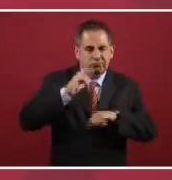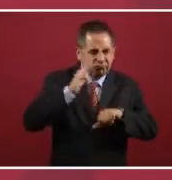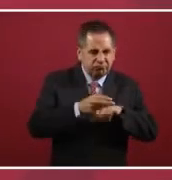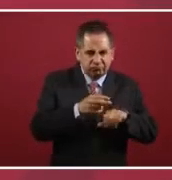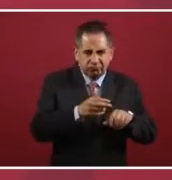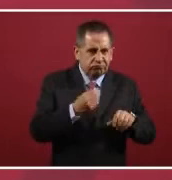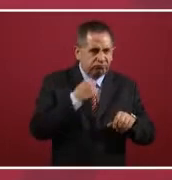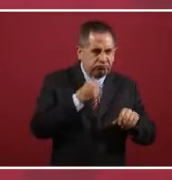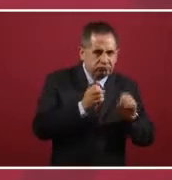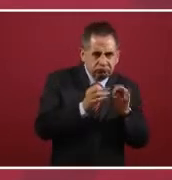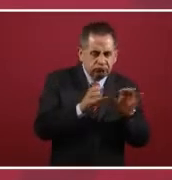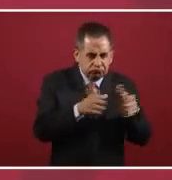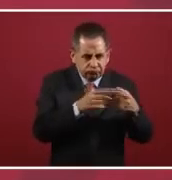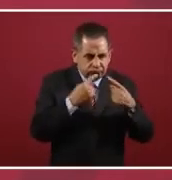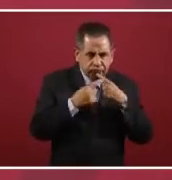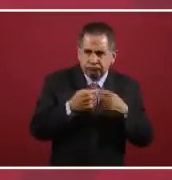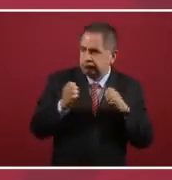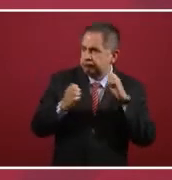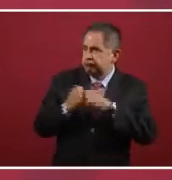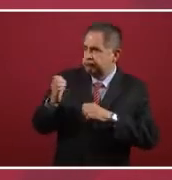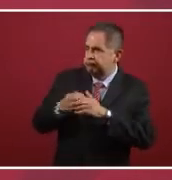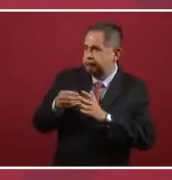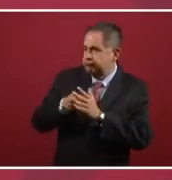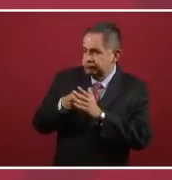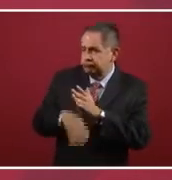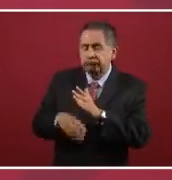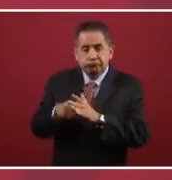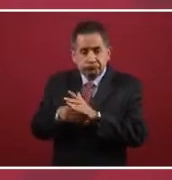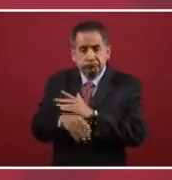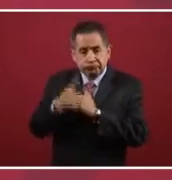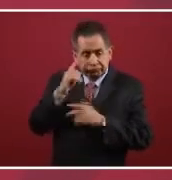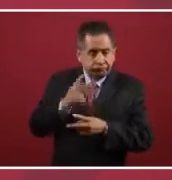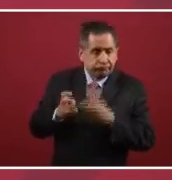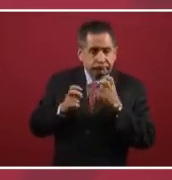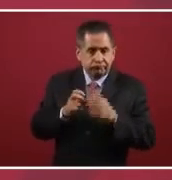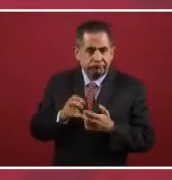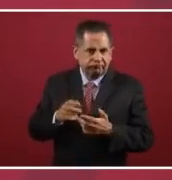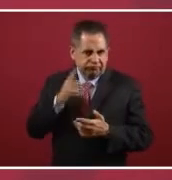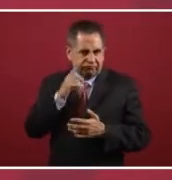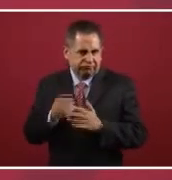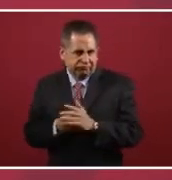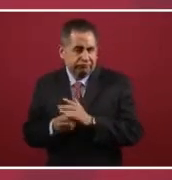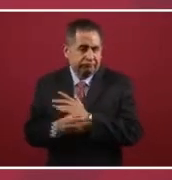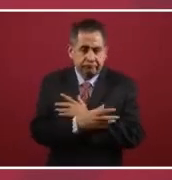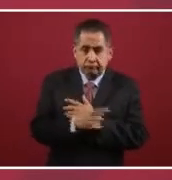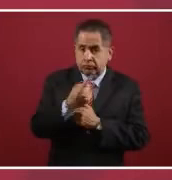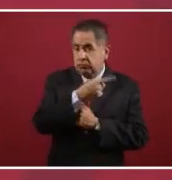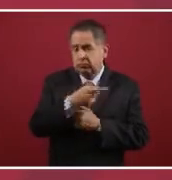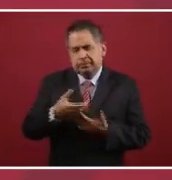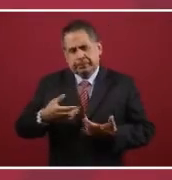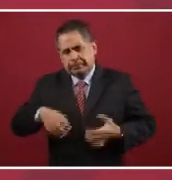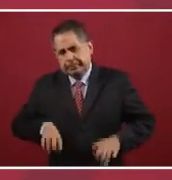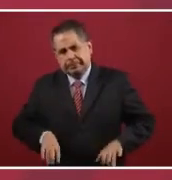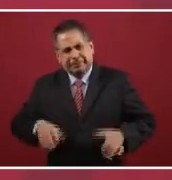para defraudar, para robar a manos llenas,